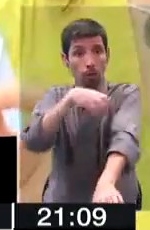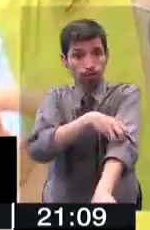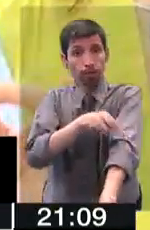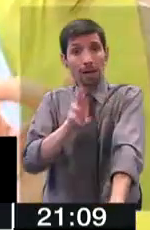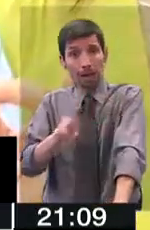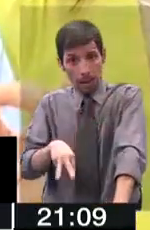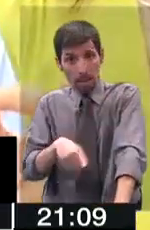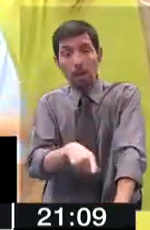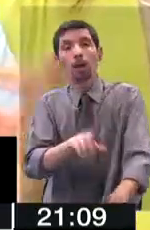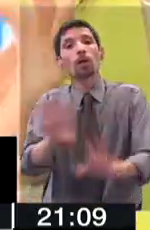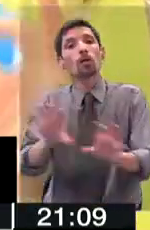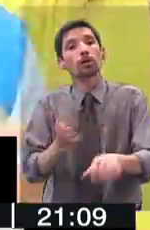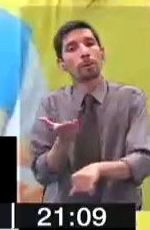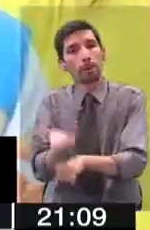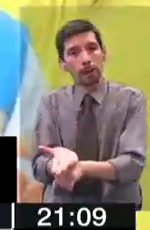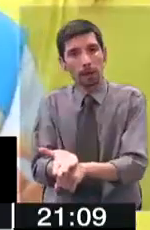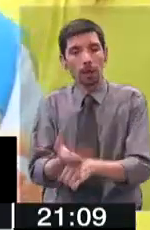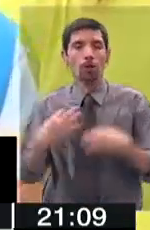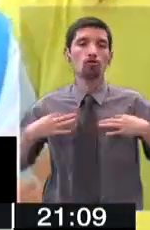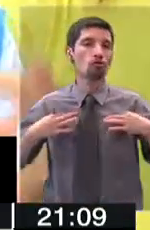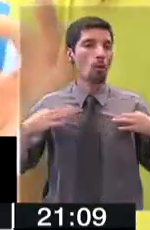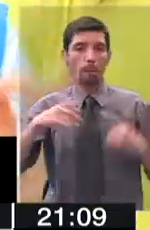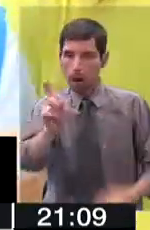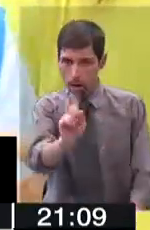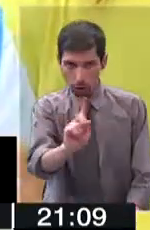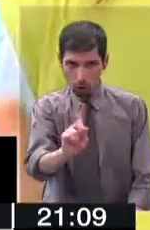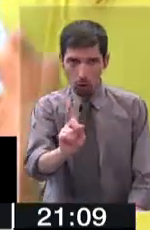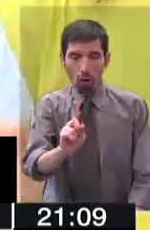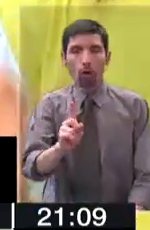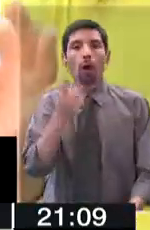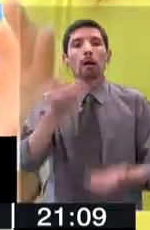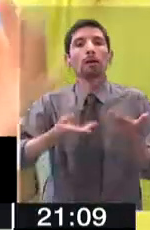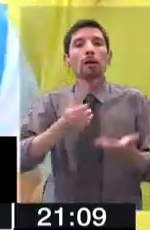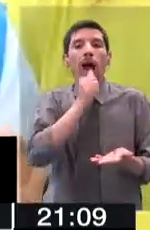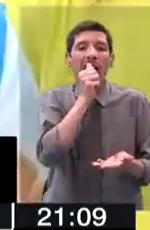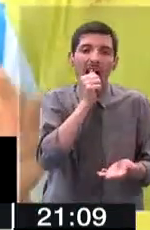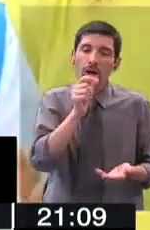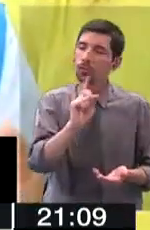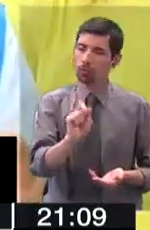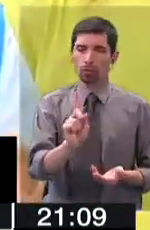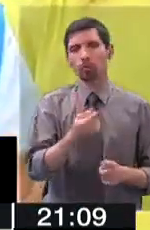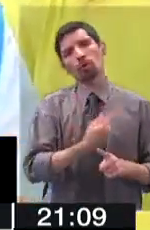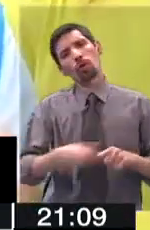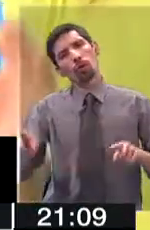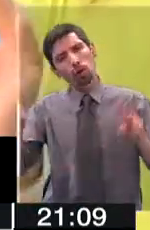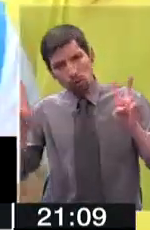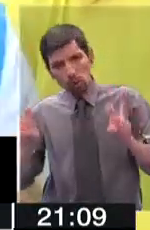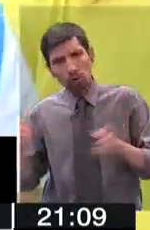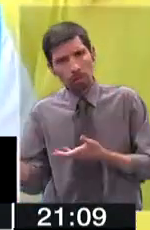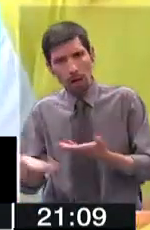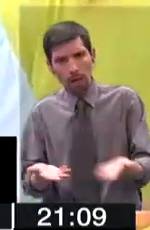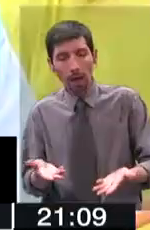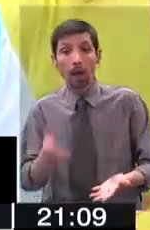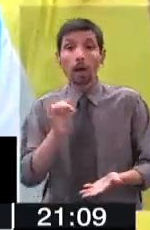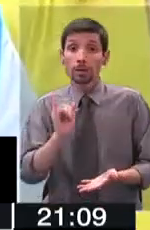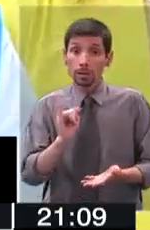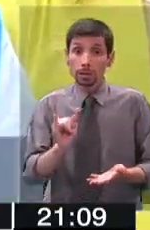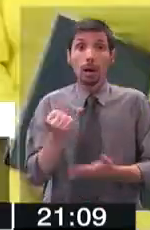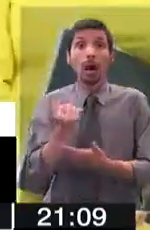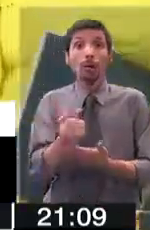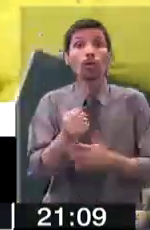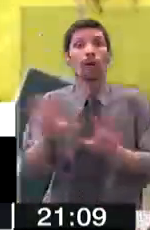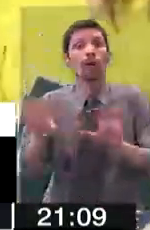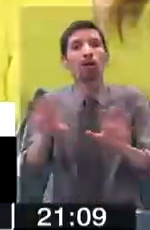los elementos que pedimos. No ropa, por favor, no kilo de arroz. Nosotros estamos en otras materias, también sirven mucho los artículos de